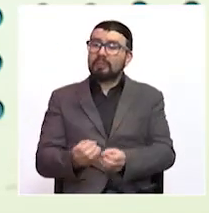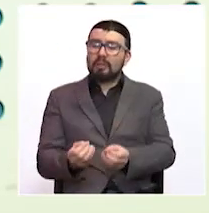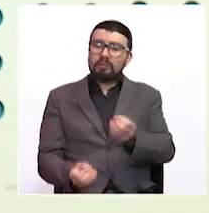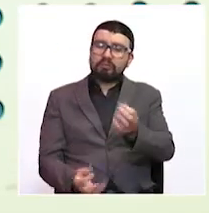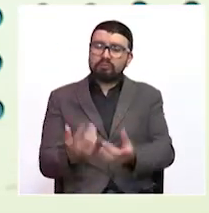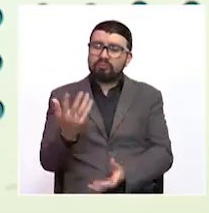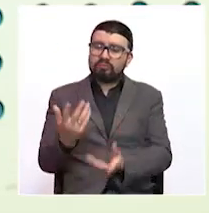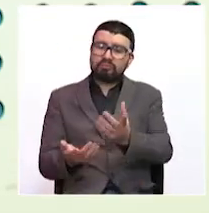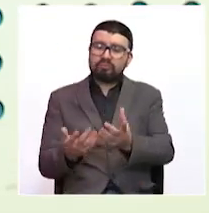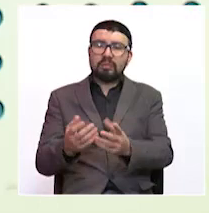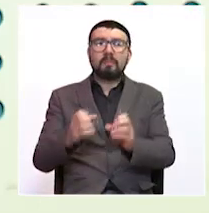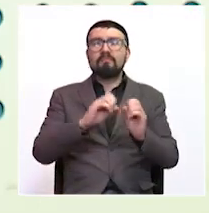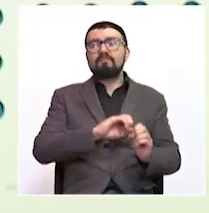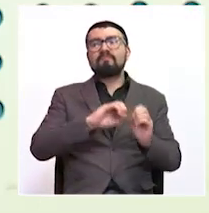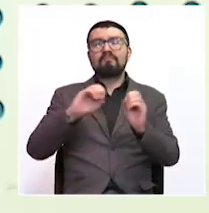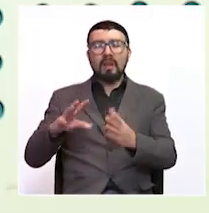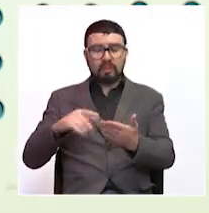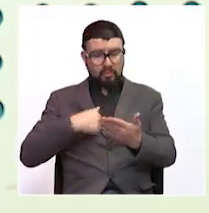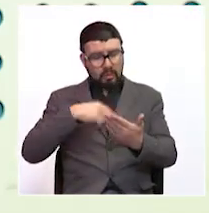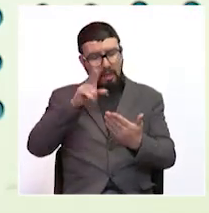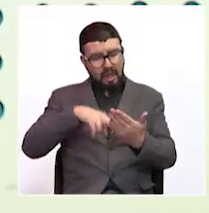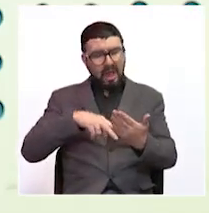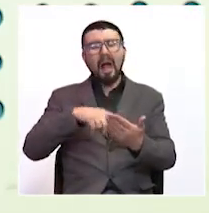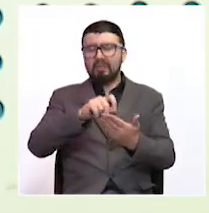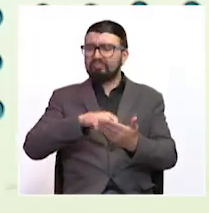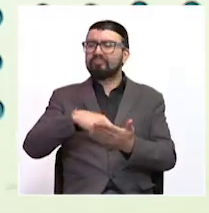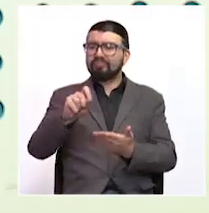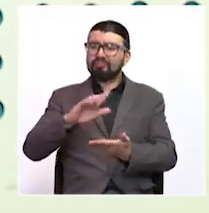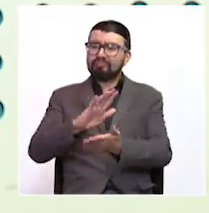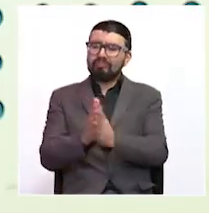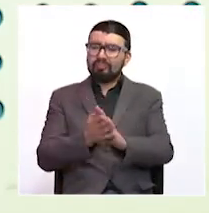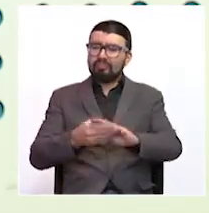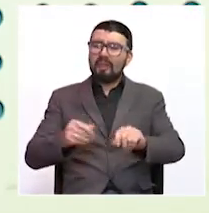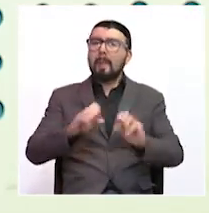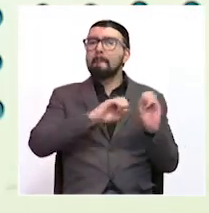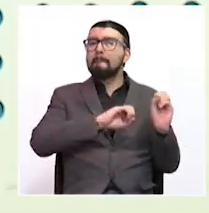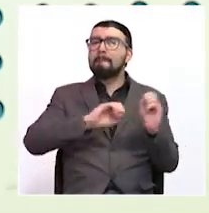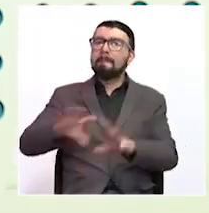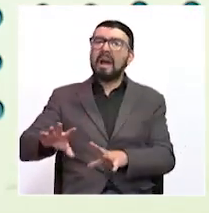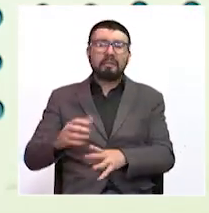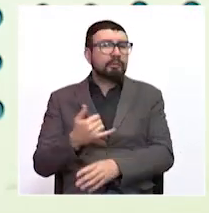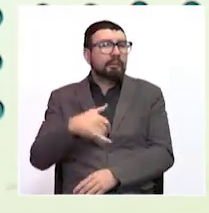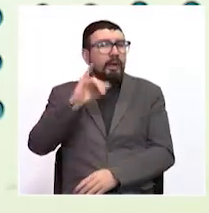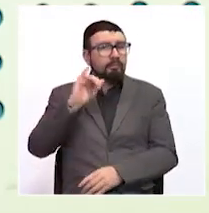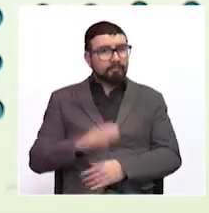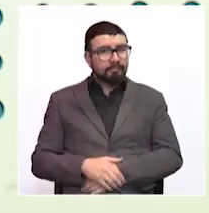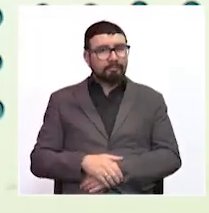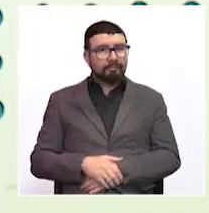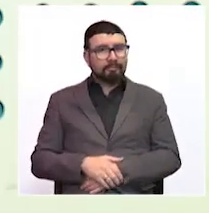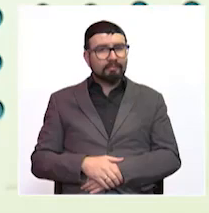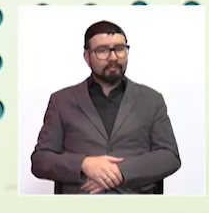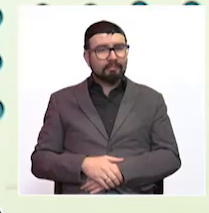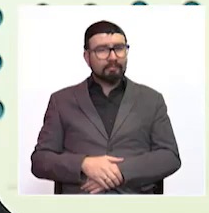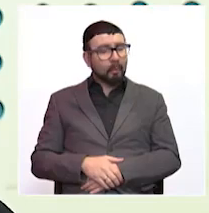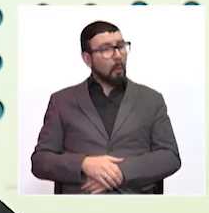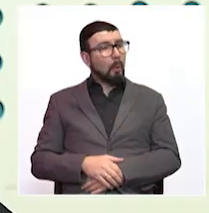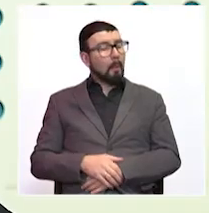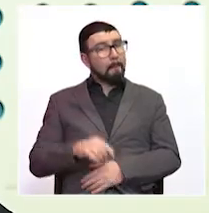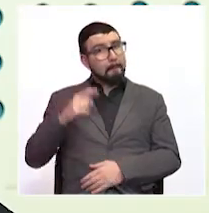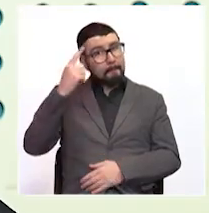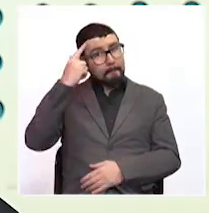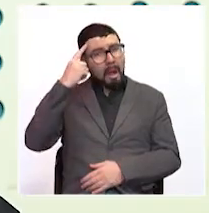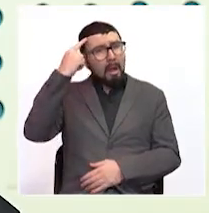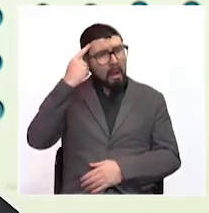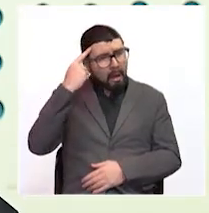lo aprobé al leerlo lo destruye y me deshice de eso al quemarlo ese acto facilita que